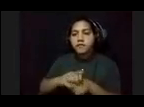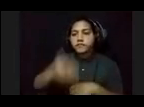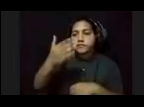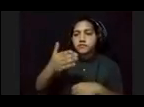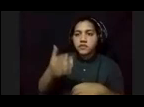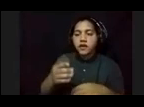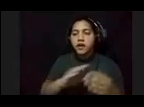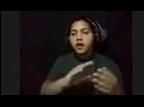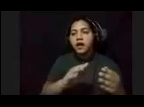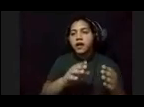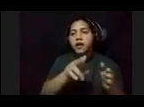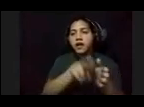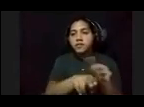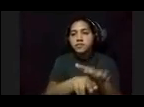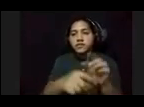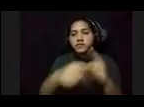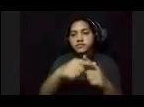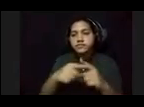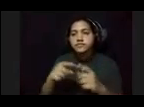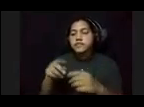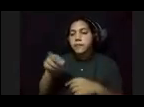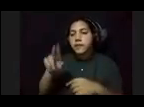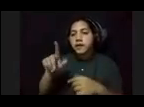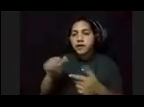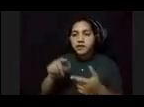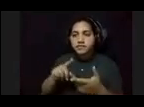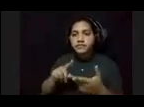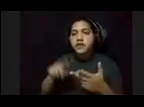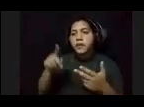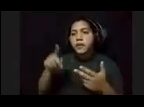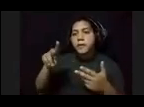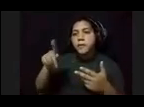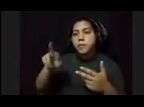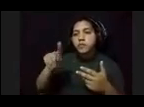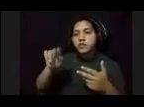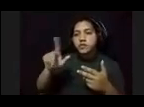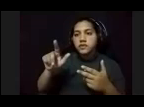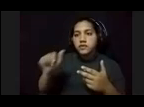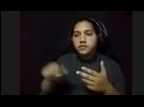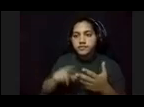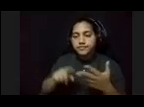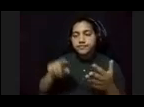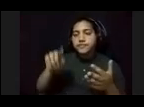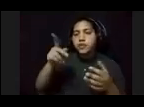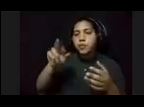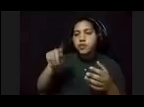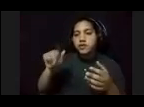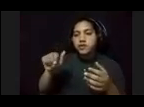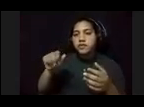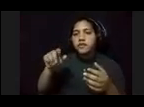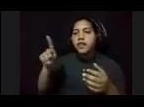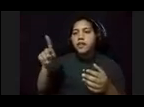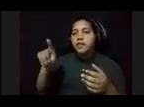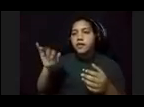La Puntilla, Marina y Puerta de Tierra. Un tercer trabajo resulta un ensayo gráfico sobre